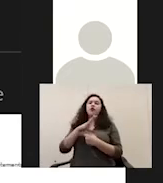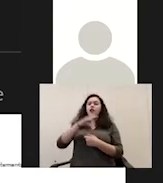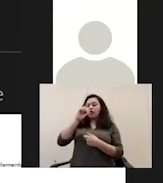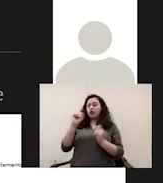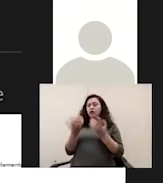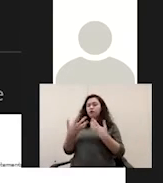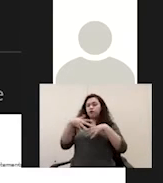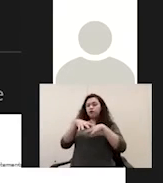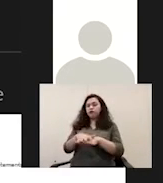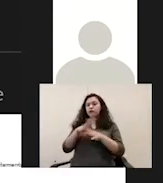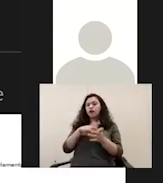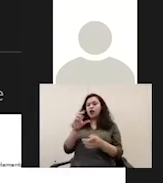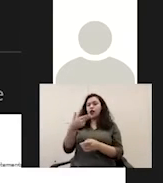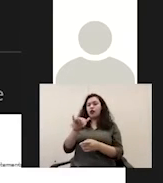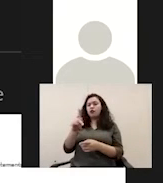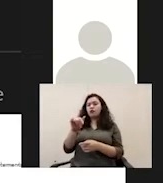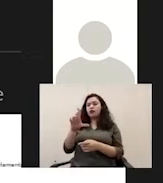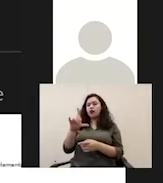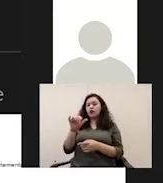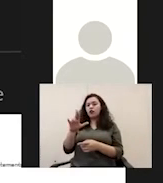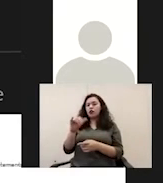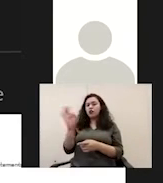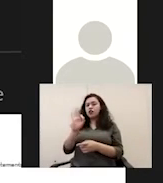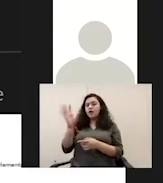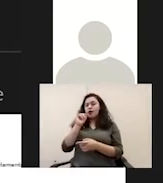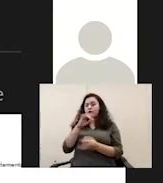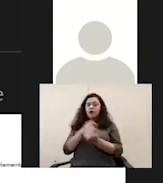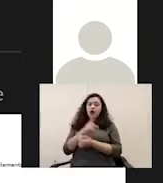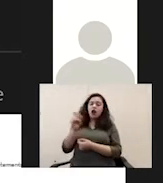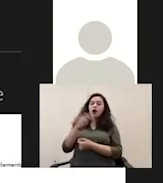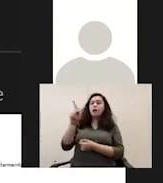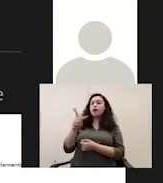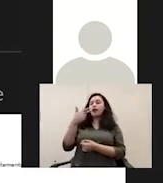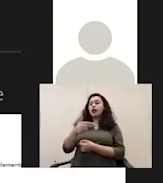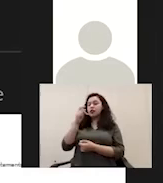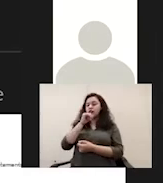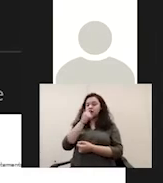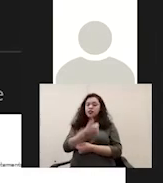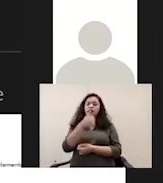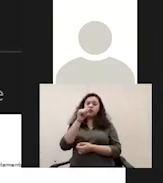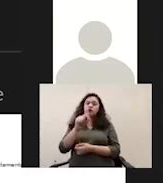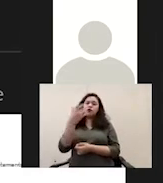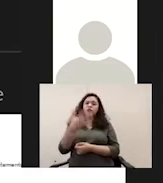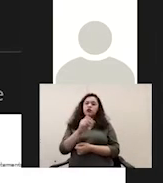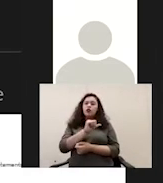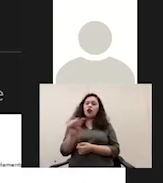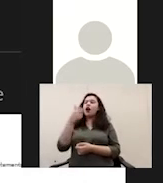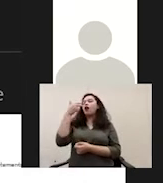una hipercloración. Y el pH de esta agua debe estar entre 6.5 y 8.5.